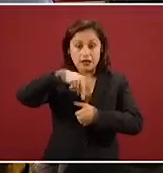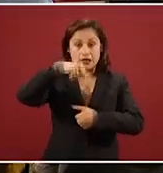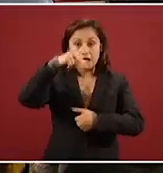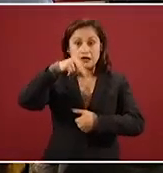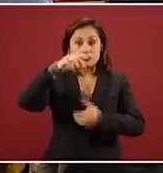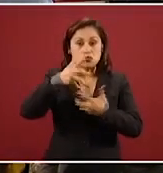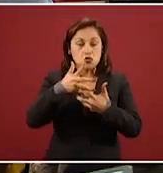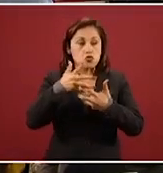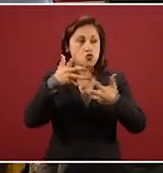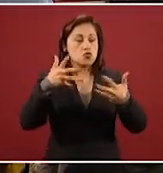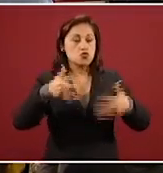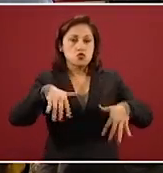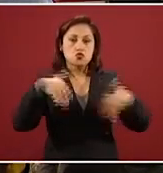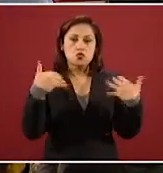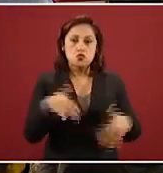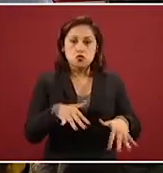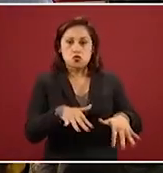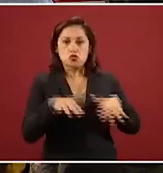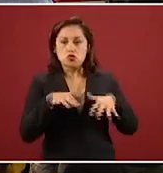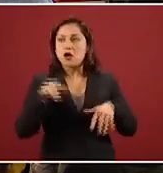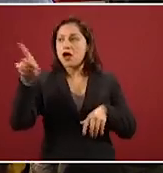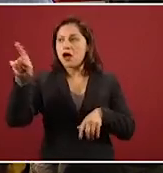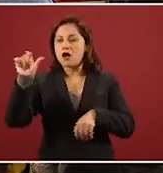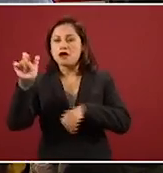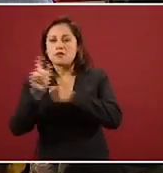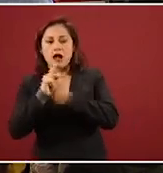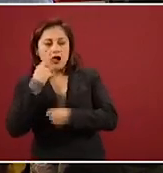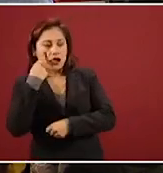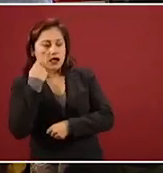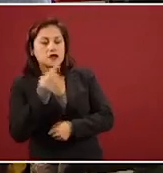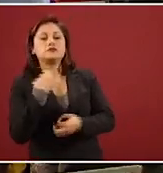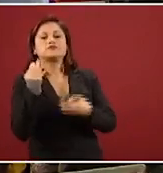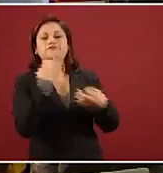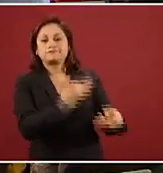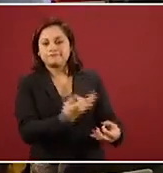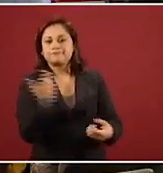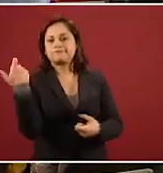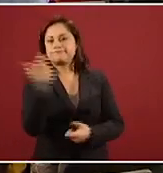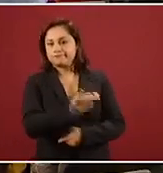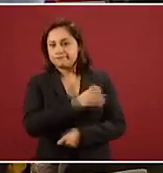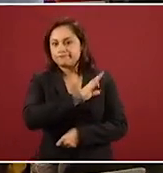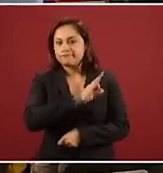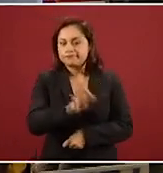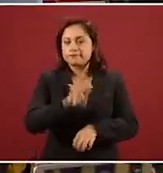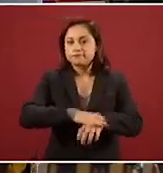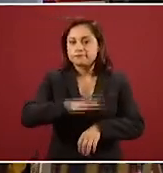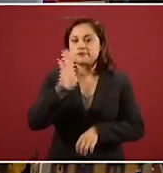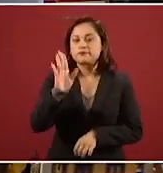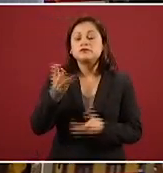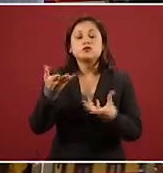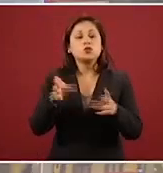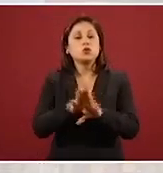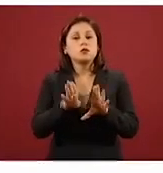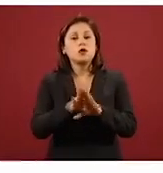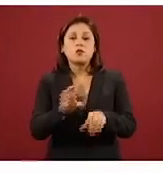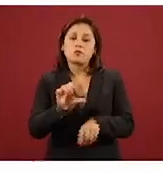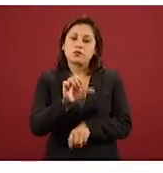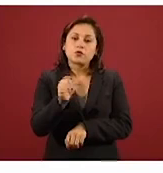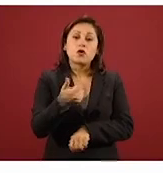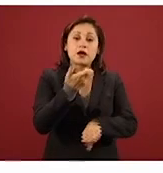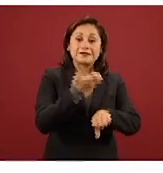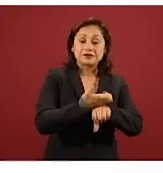En términos de comercio, en México, el comercio bilateral con Estados Unidos